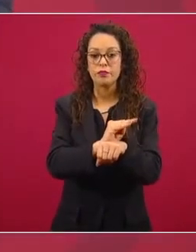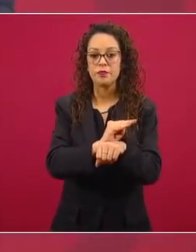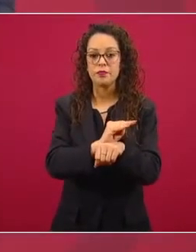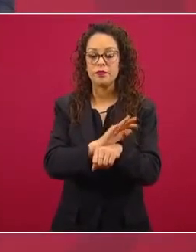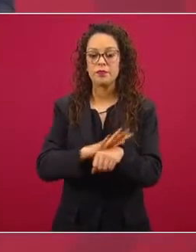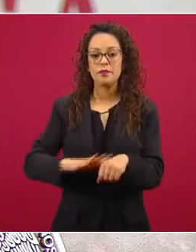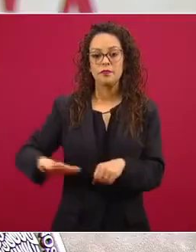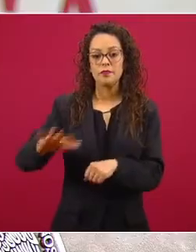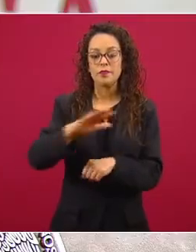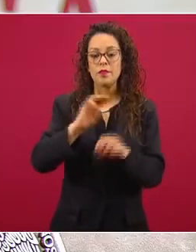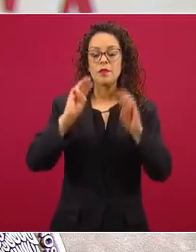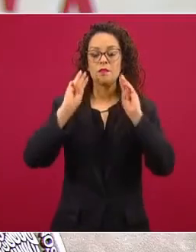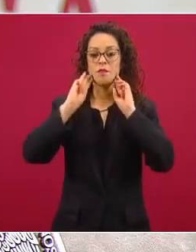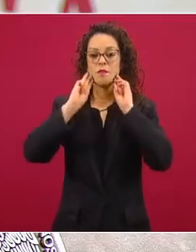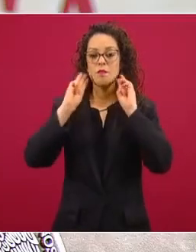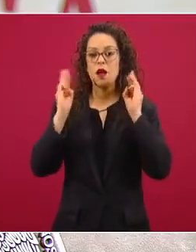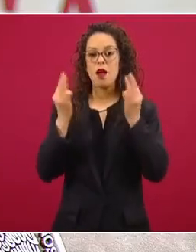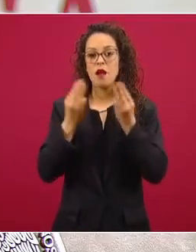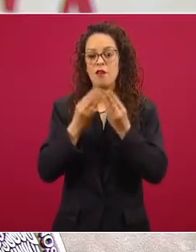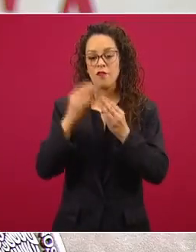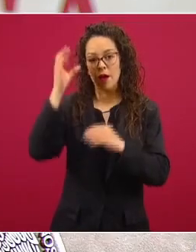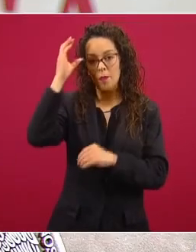el cartel de